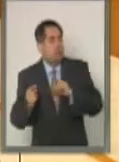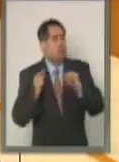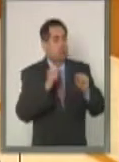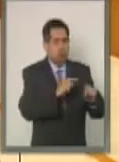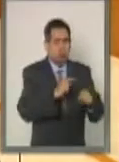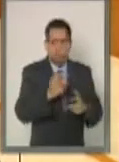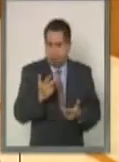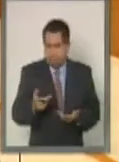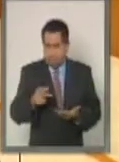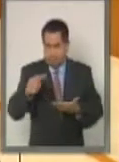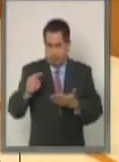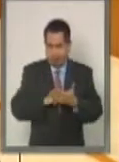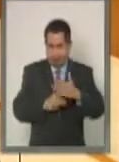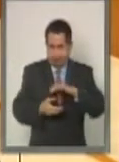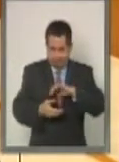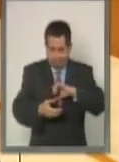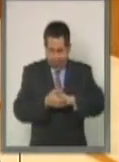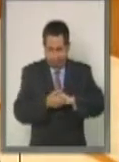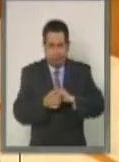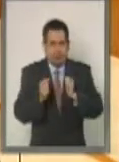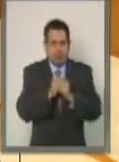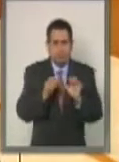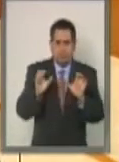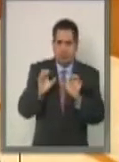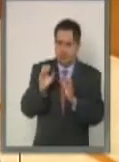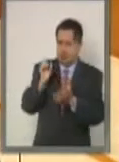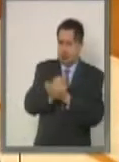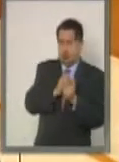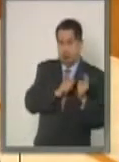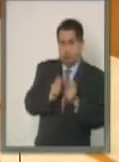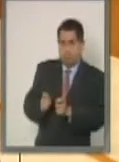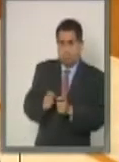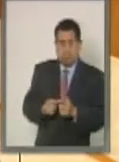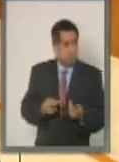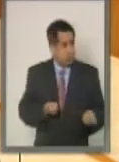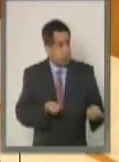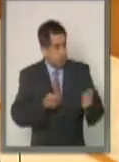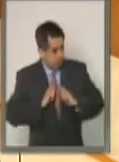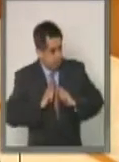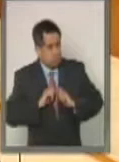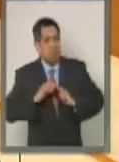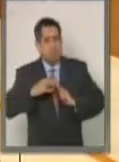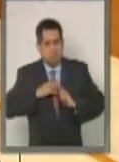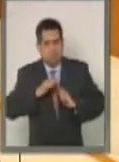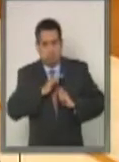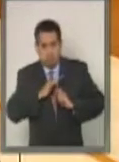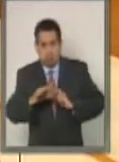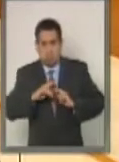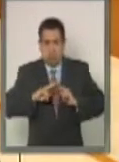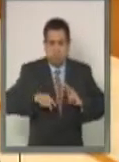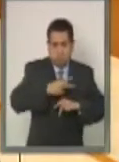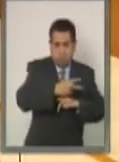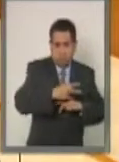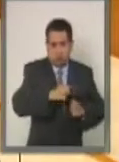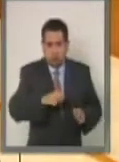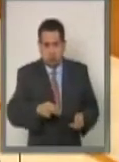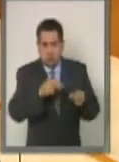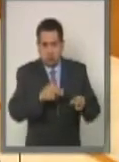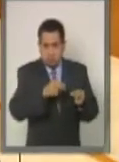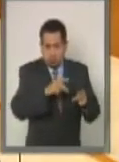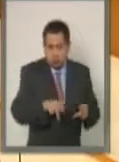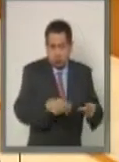obtención de la certificación Halal, podrán colocarse como uno de los